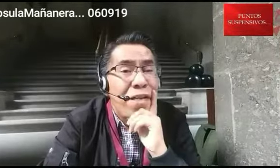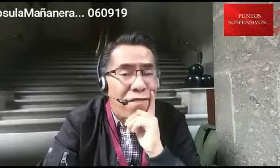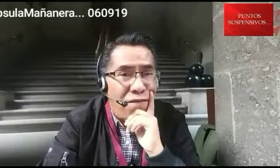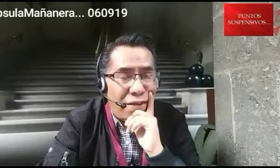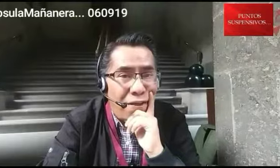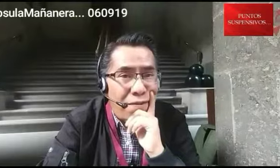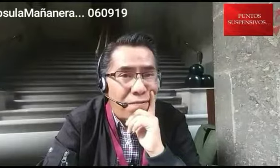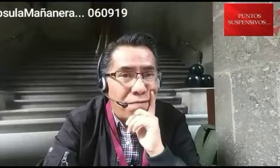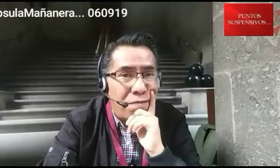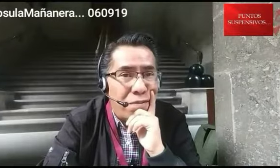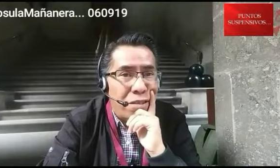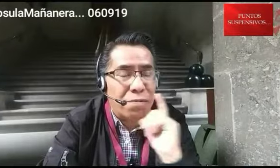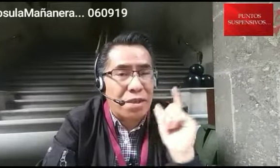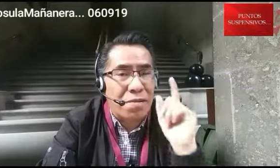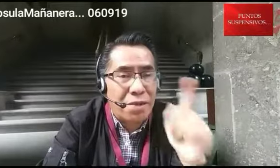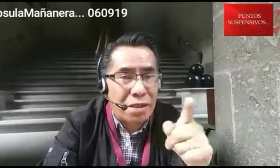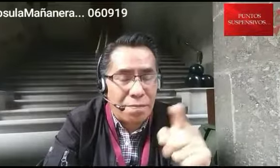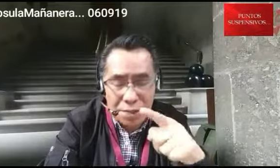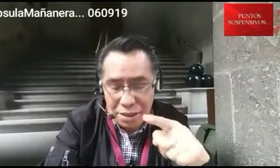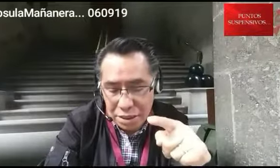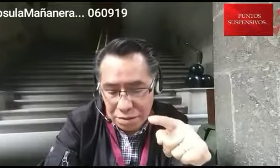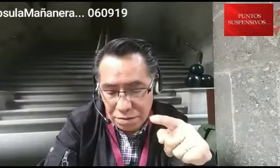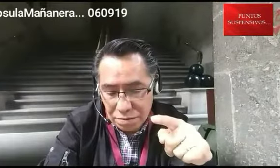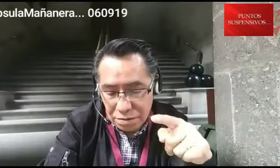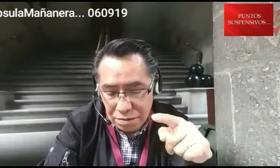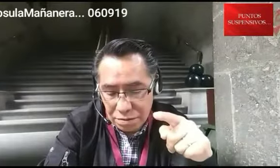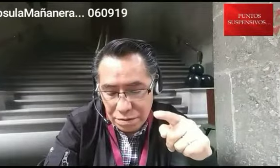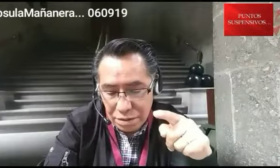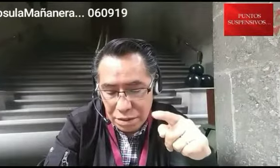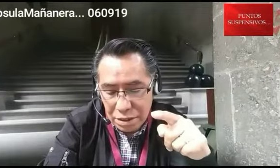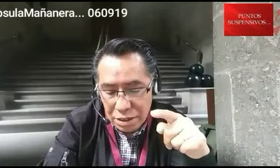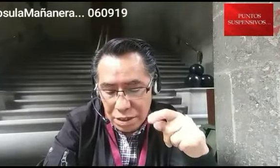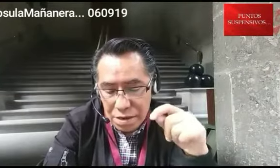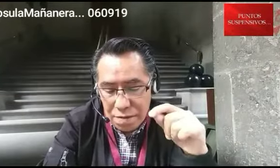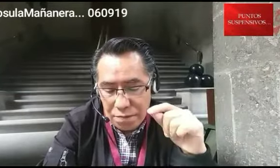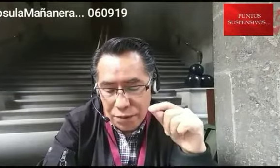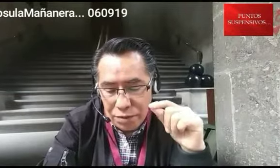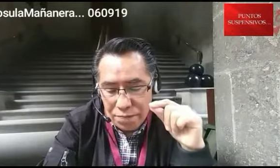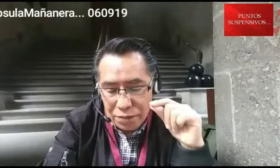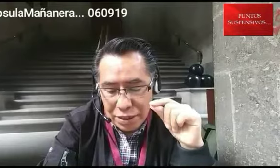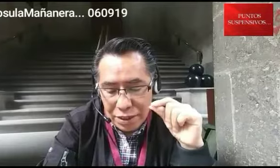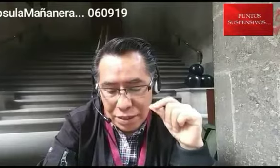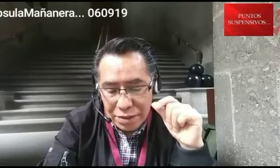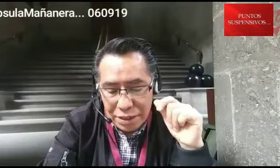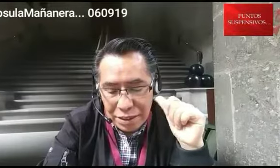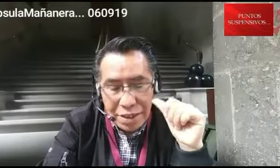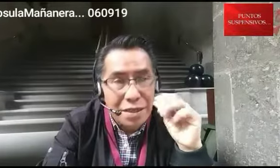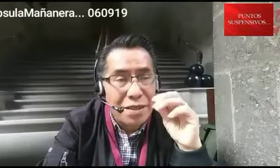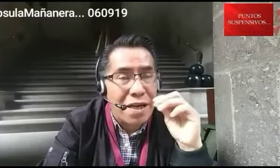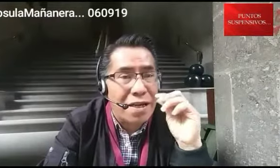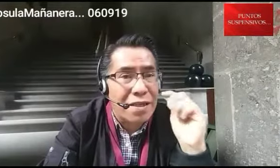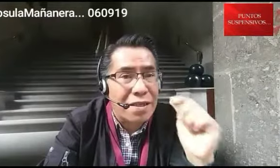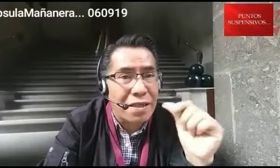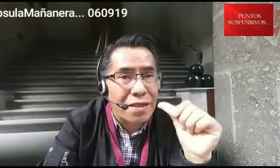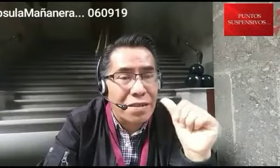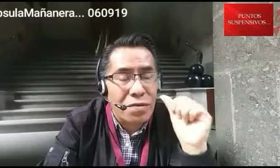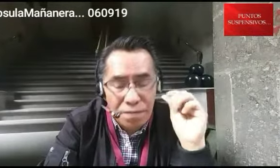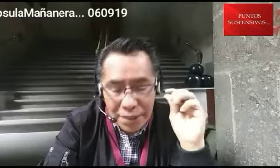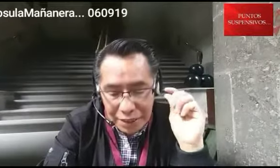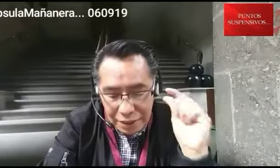del gobierno federal, específicamente el de Peña Nieto, pues lo importante que debe ser ya que a